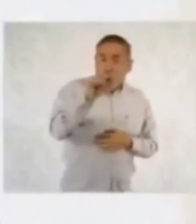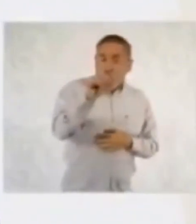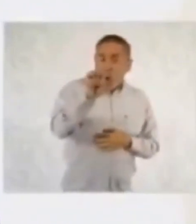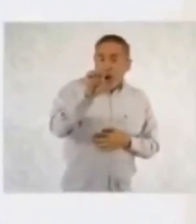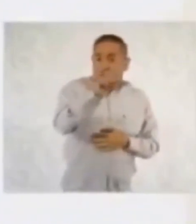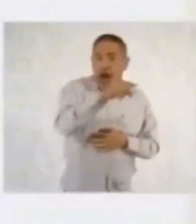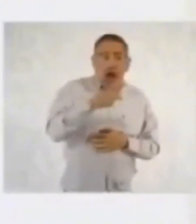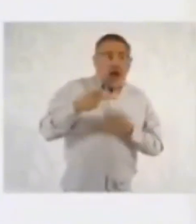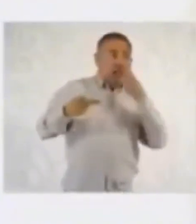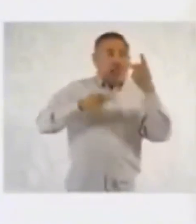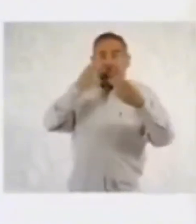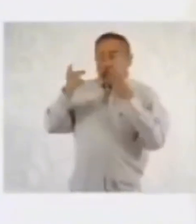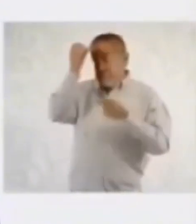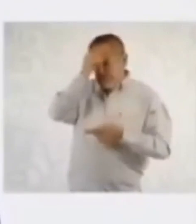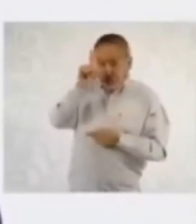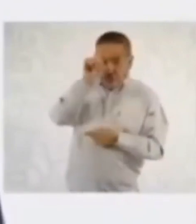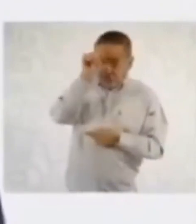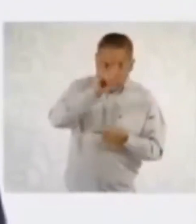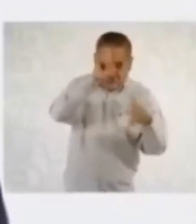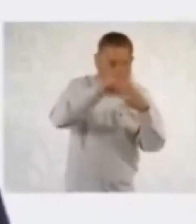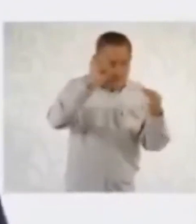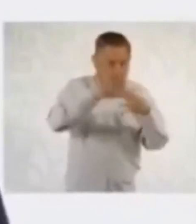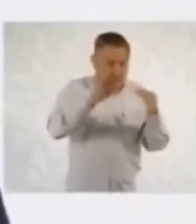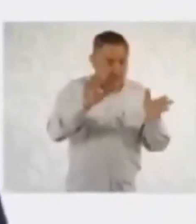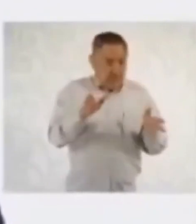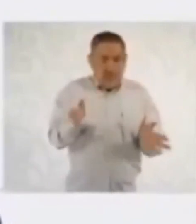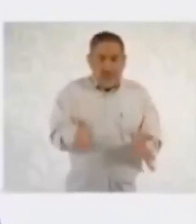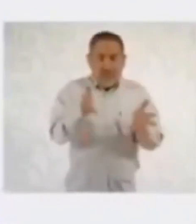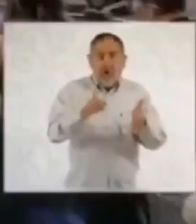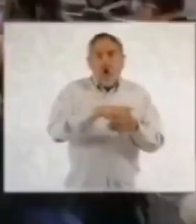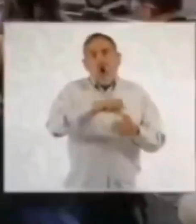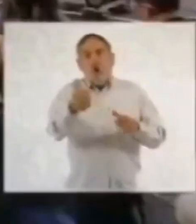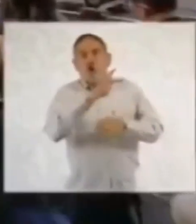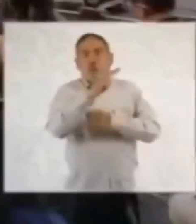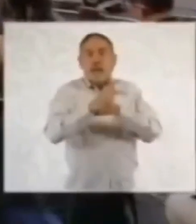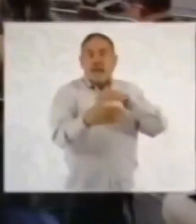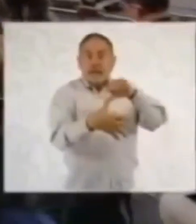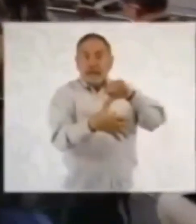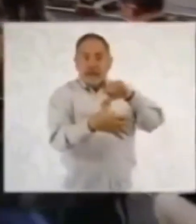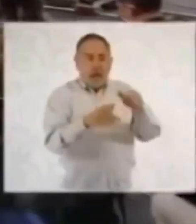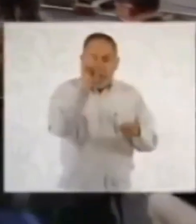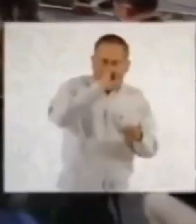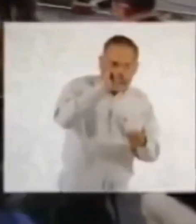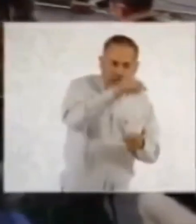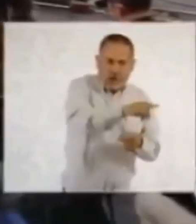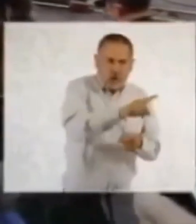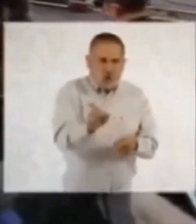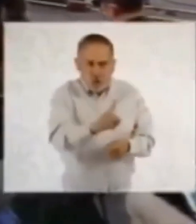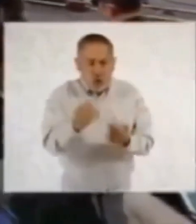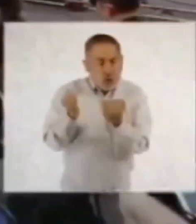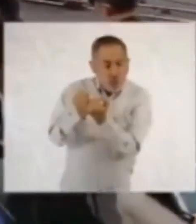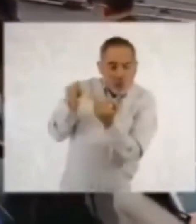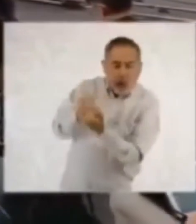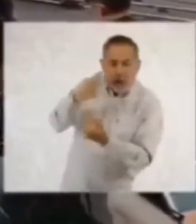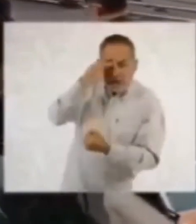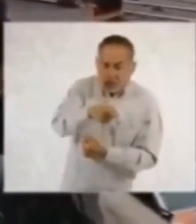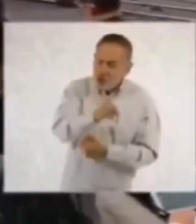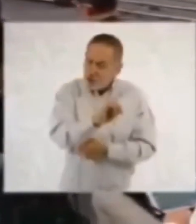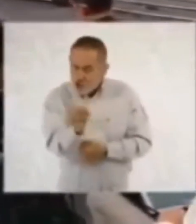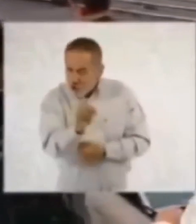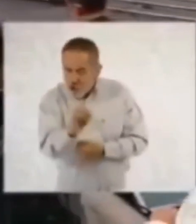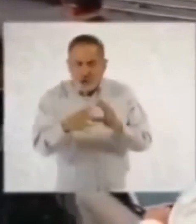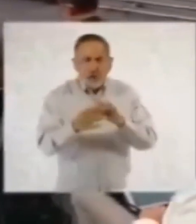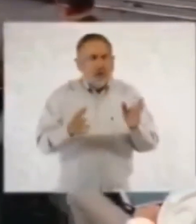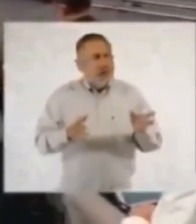o incluso orientar a los países de América Latina que no vayan a usar